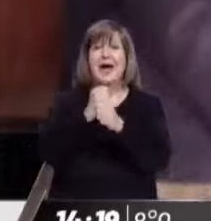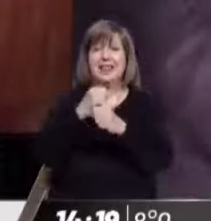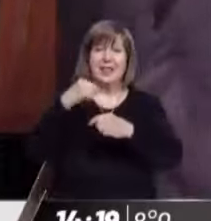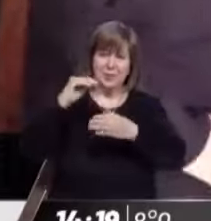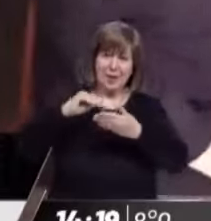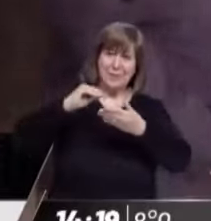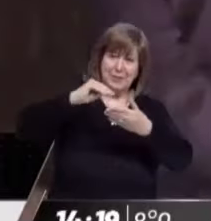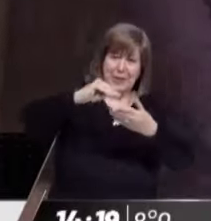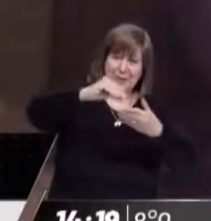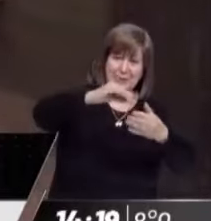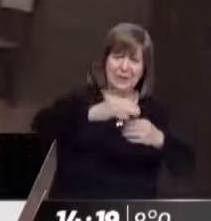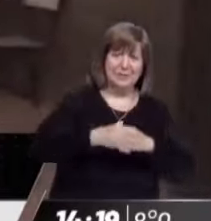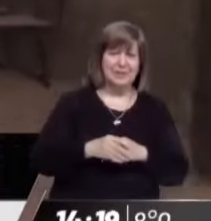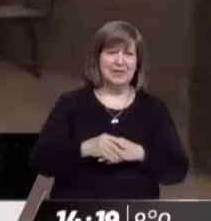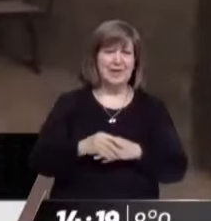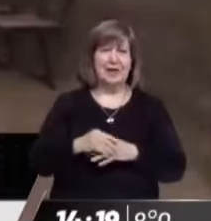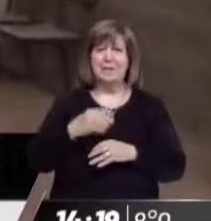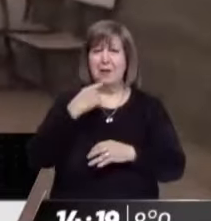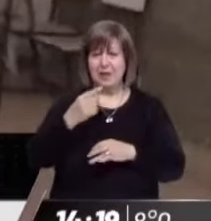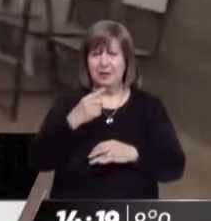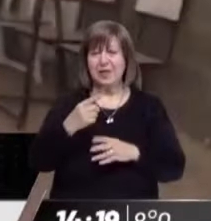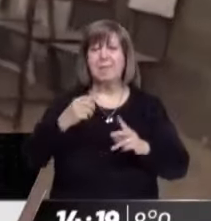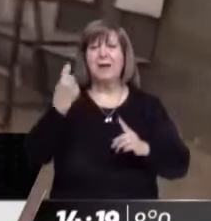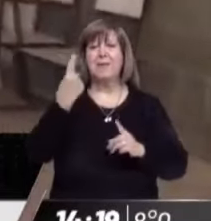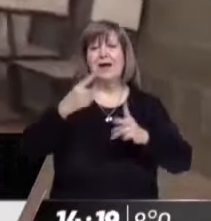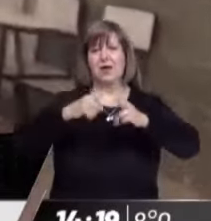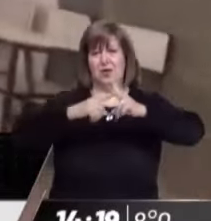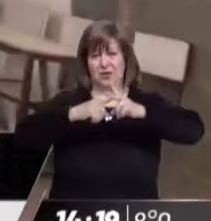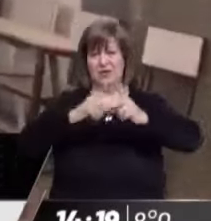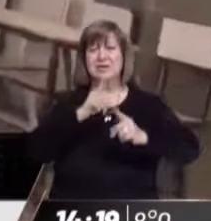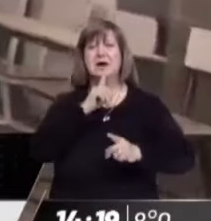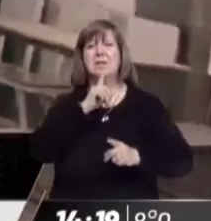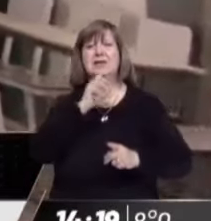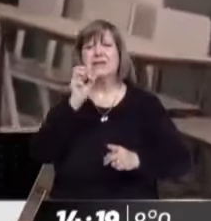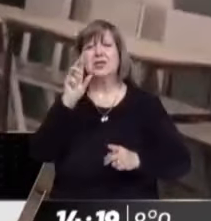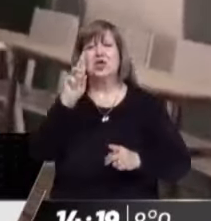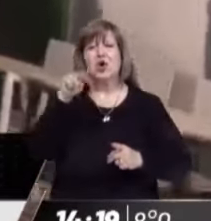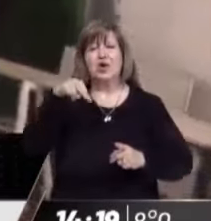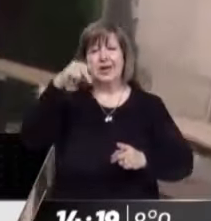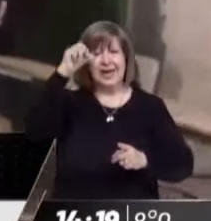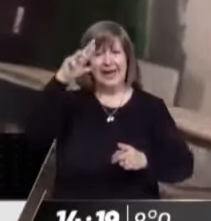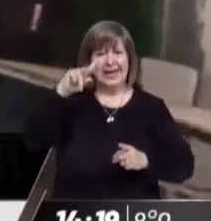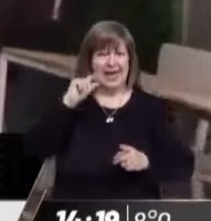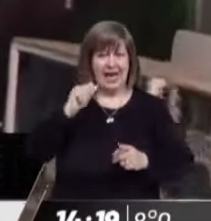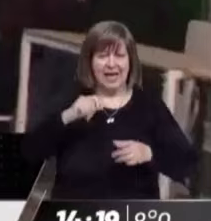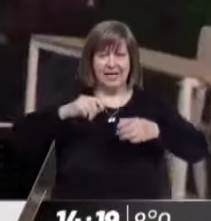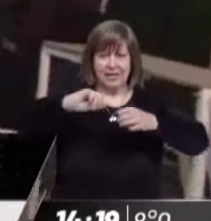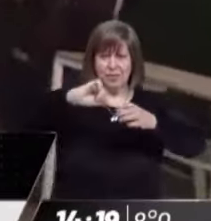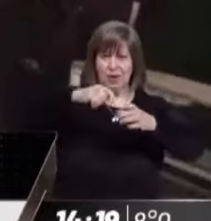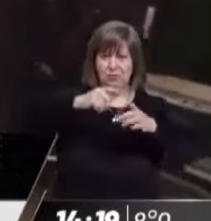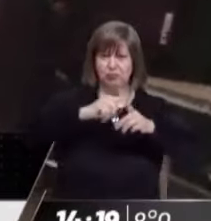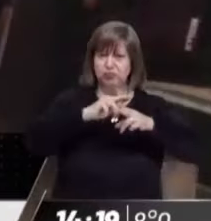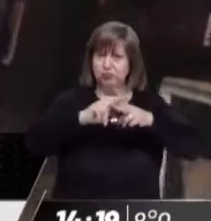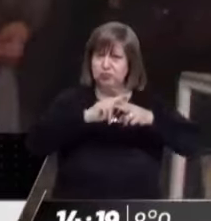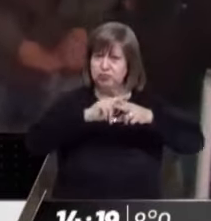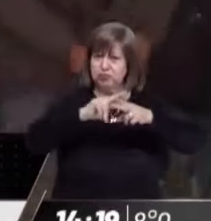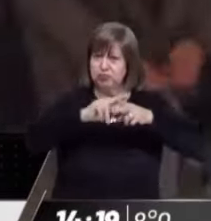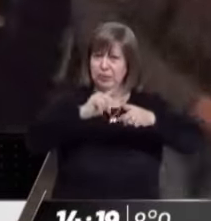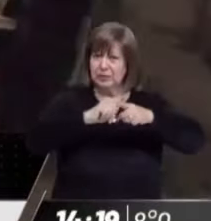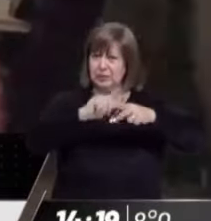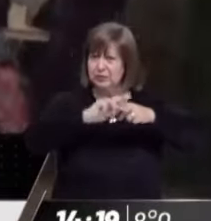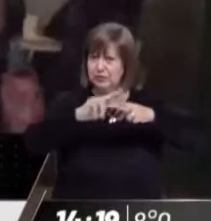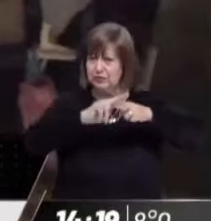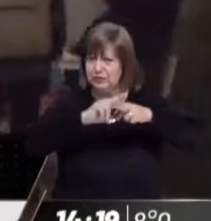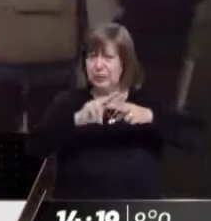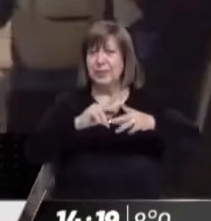Vamos a empezar corresponde. por la parte Tornería. tornería. Los chicos lo arman en la escuela, empezaron armando todos